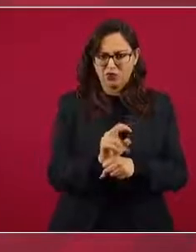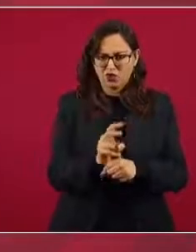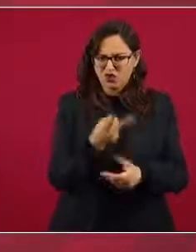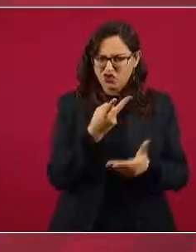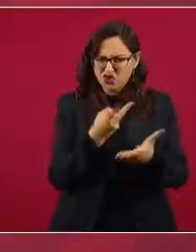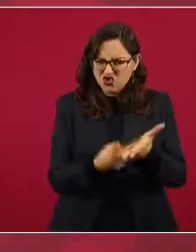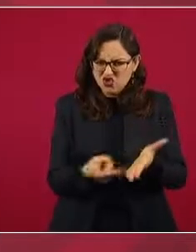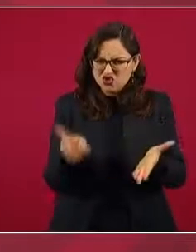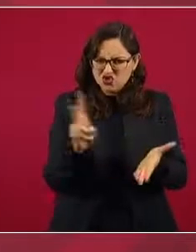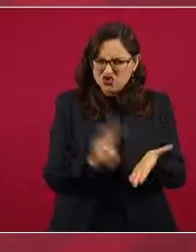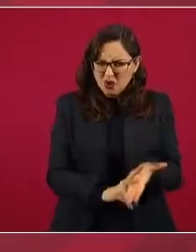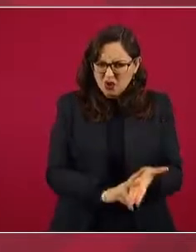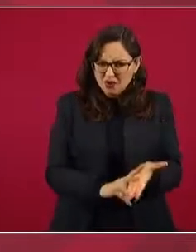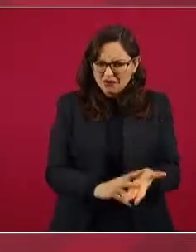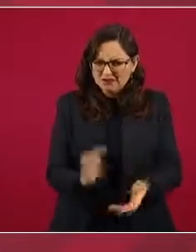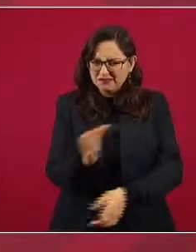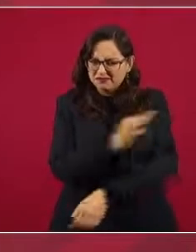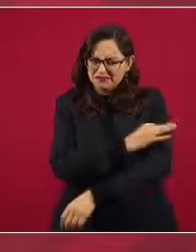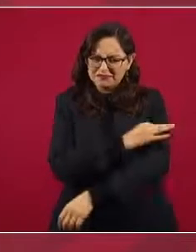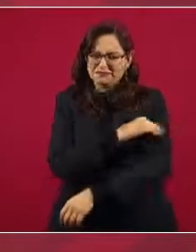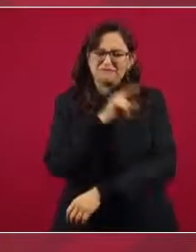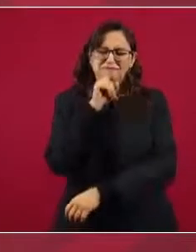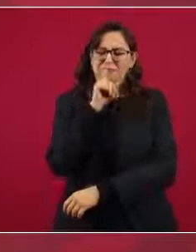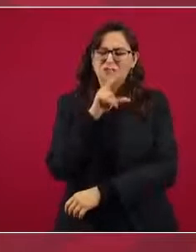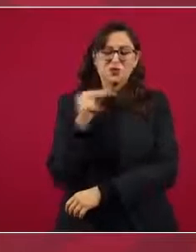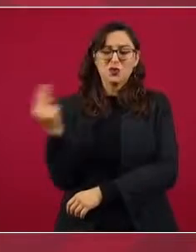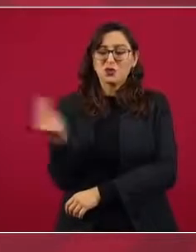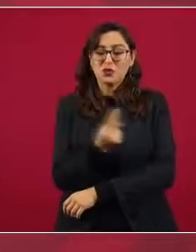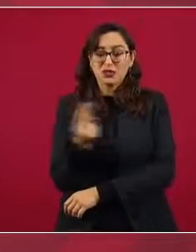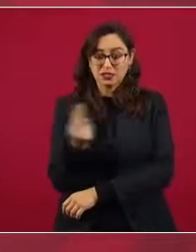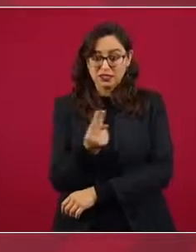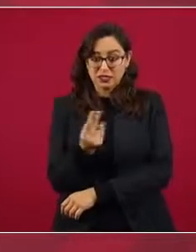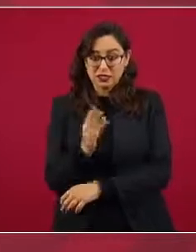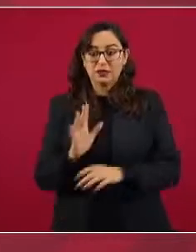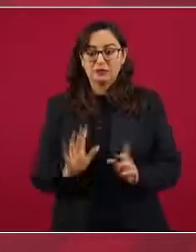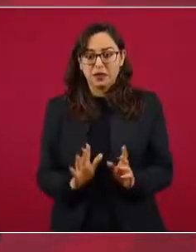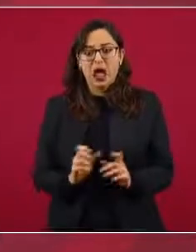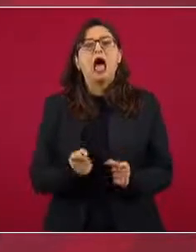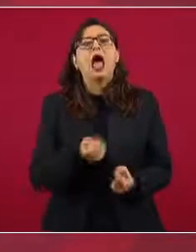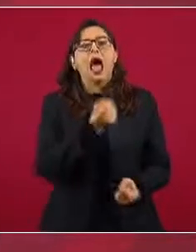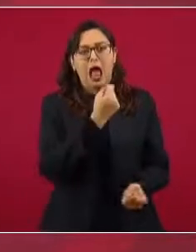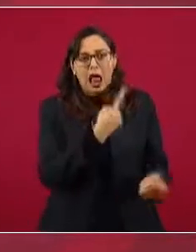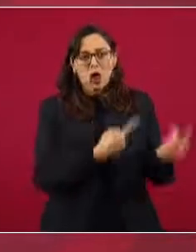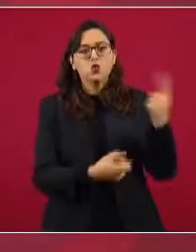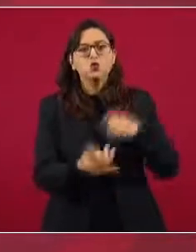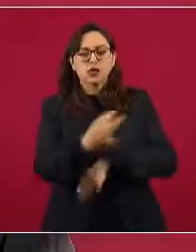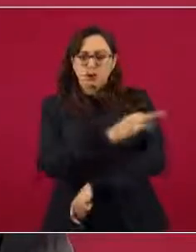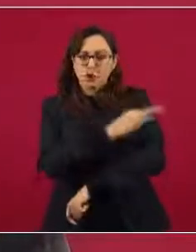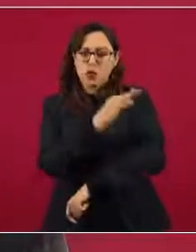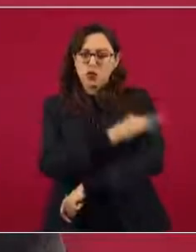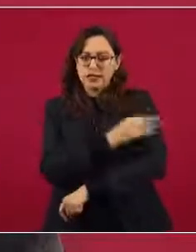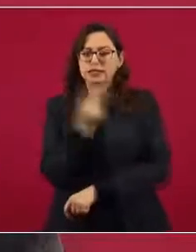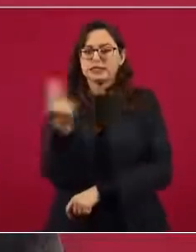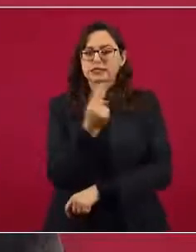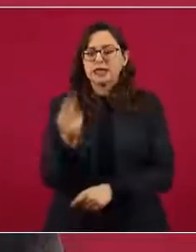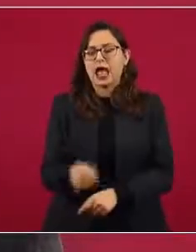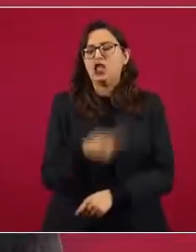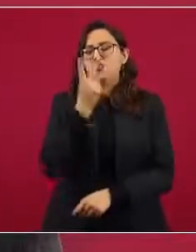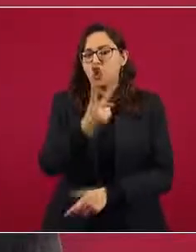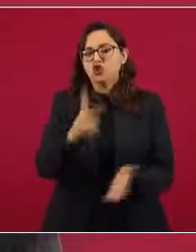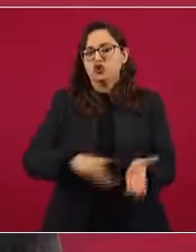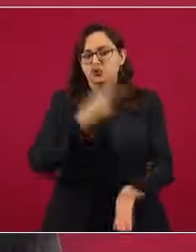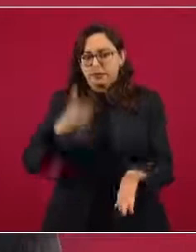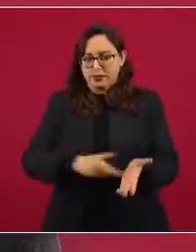segunda vacuna. Hay esquemas de 2 dosis como el de Pfizer, hay esquemas que serán de 1 dosis como el de